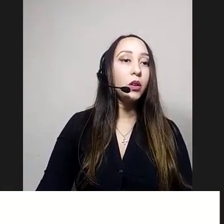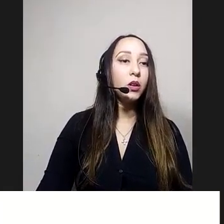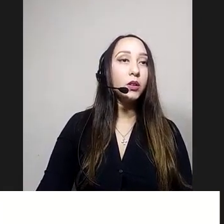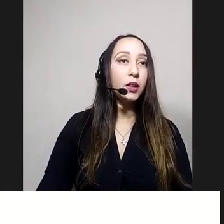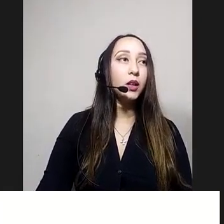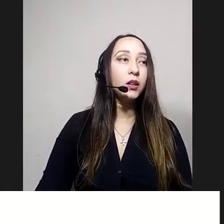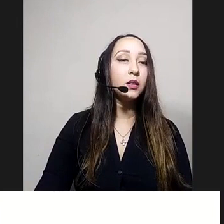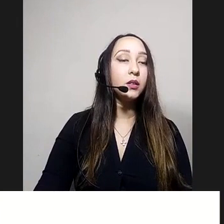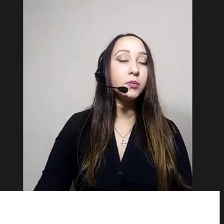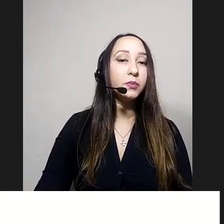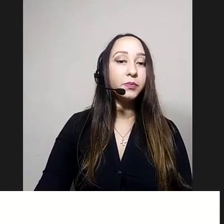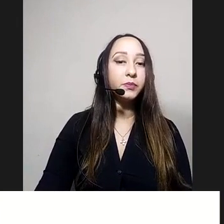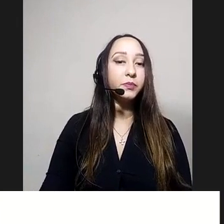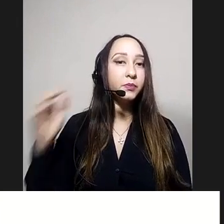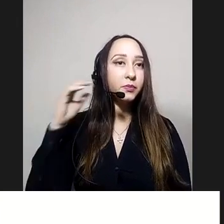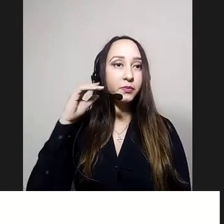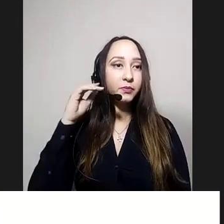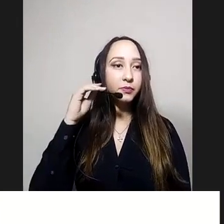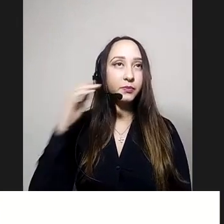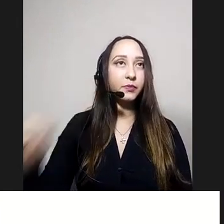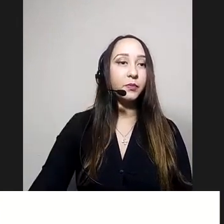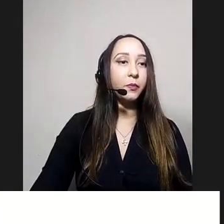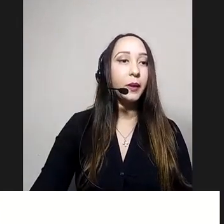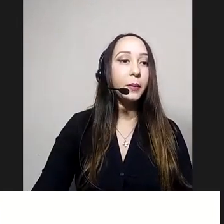Carely, si gustas, ¿sí? Tú puedes proyectar, ajá.